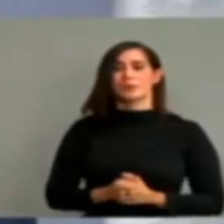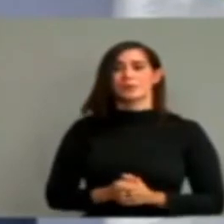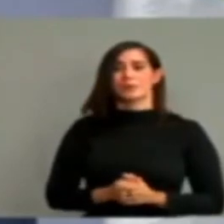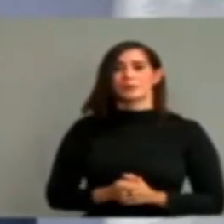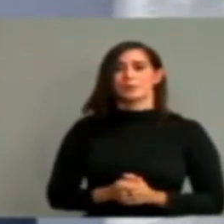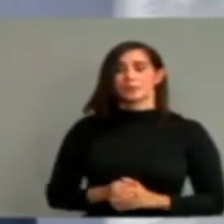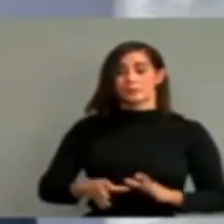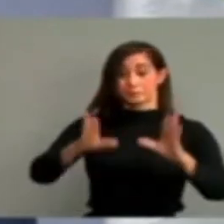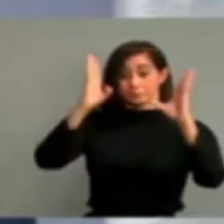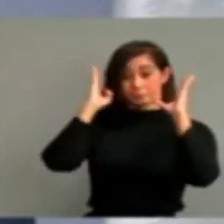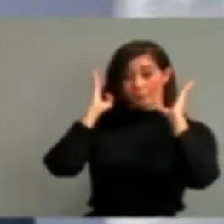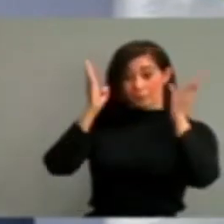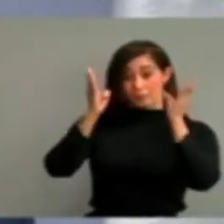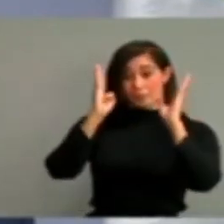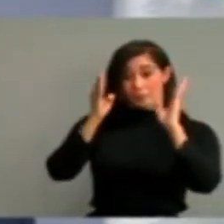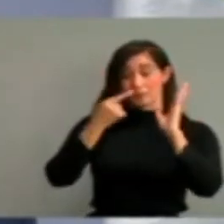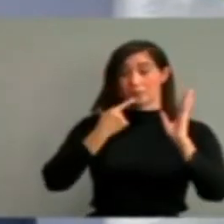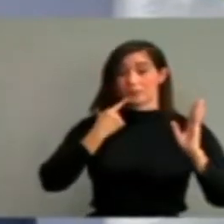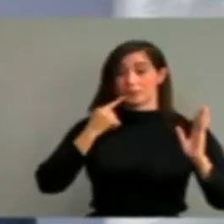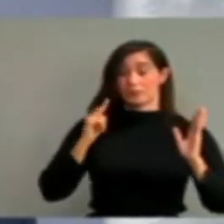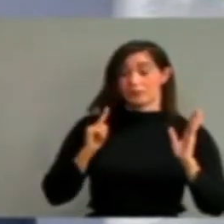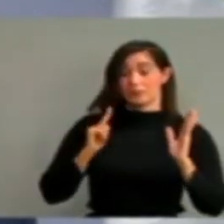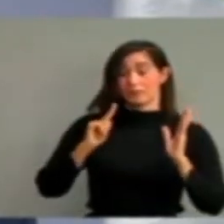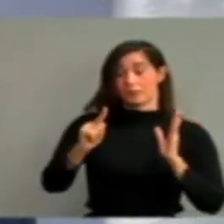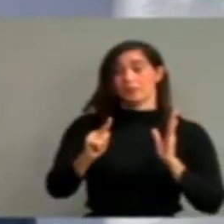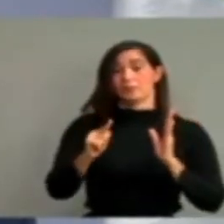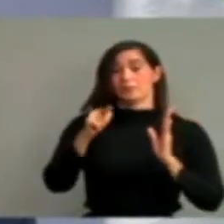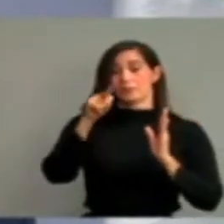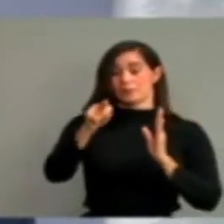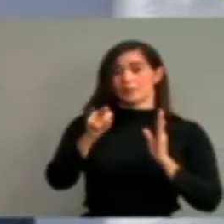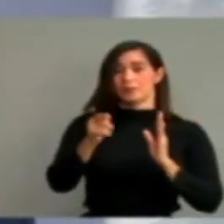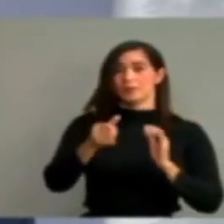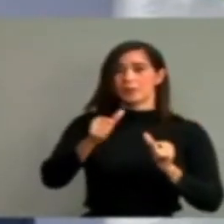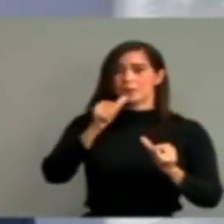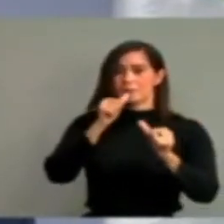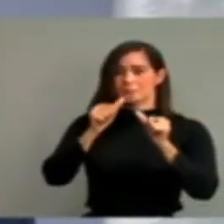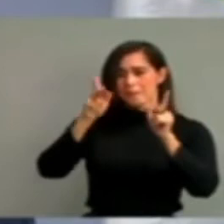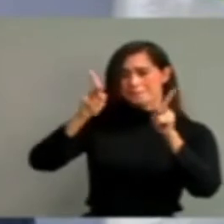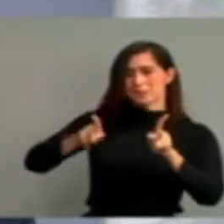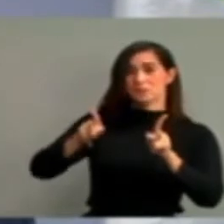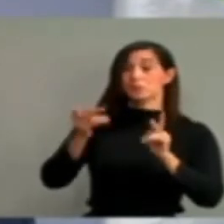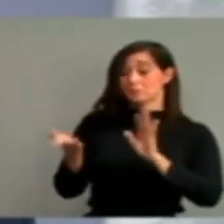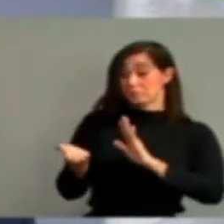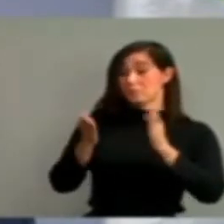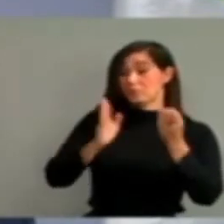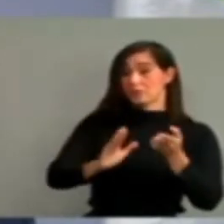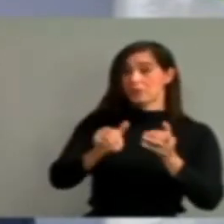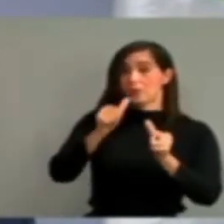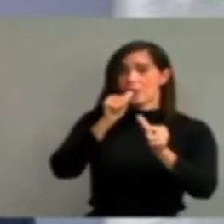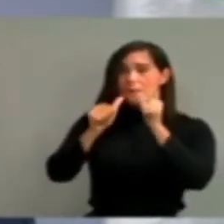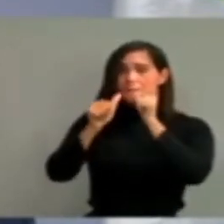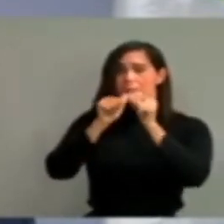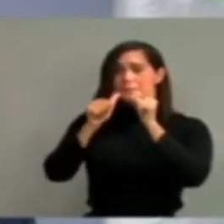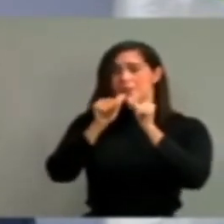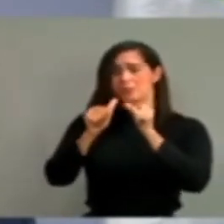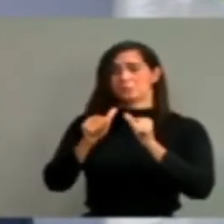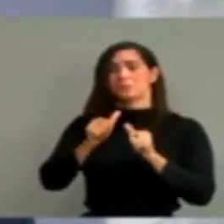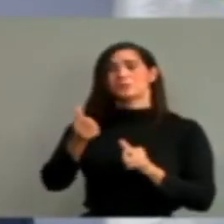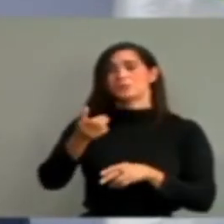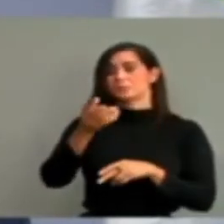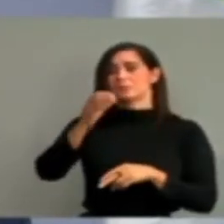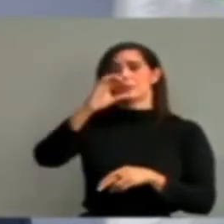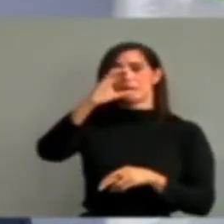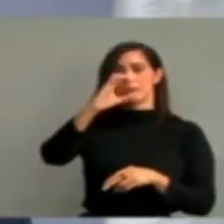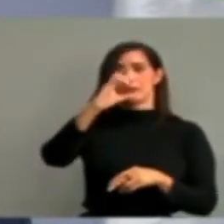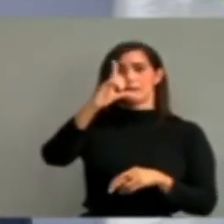alerta epidemiológica emitida en razón de la intoxicación por el uso de claire en que se ha estado produciendo en